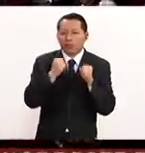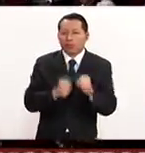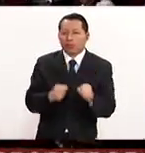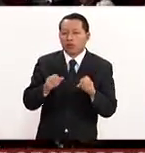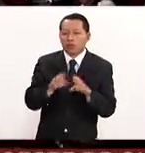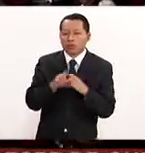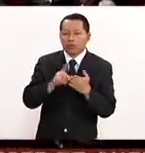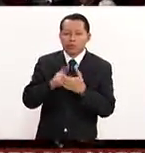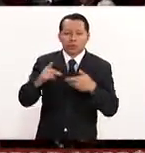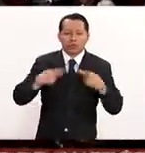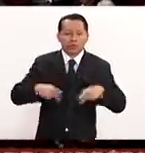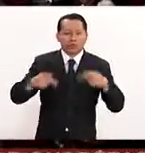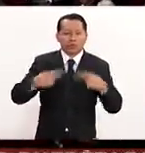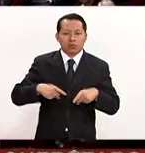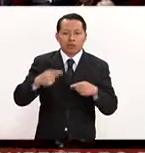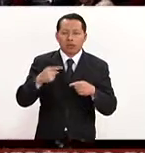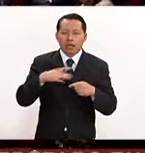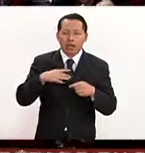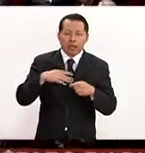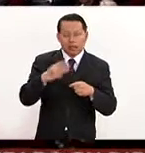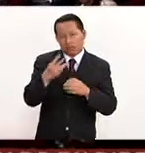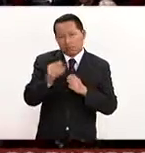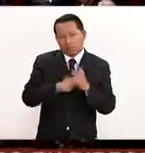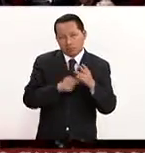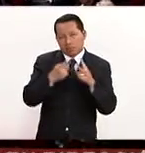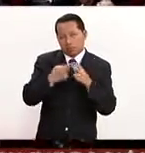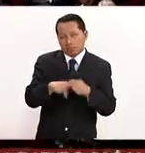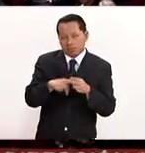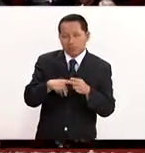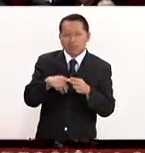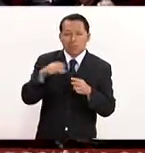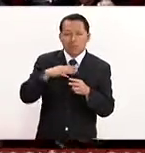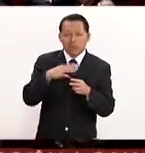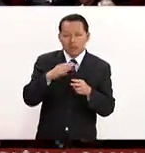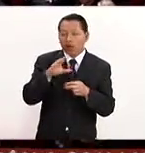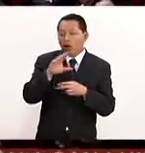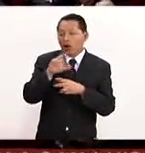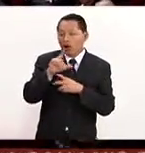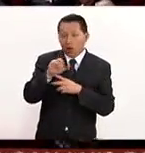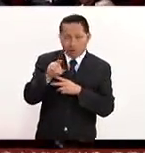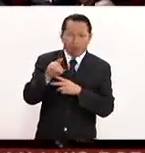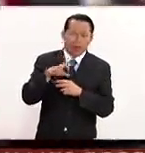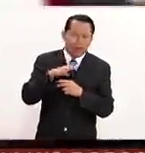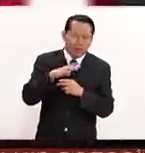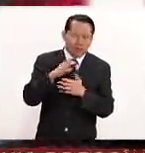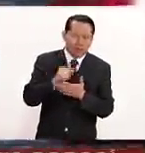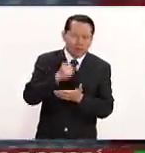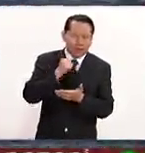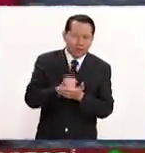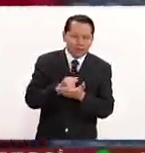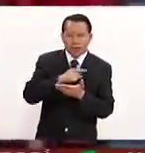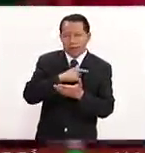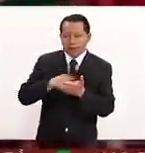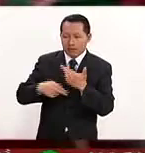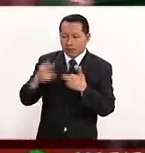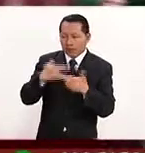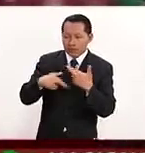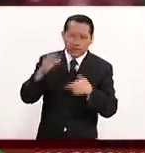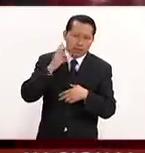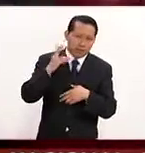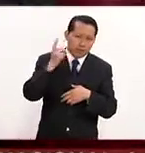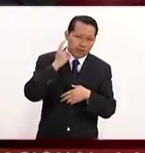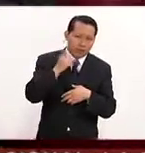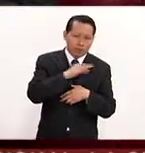los derechos de los ciudadanos a 3 meses de iniciar. Entonces, ahora que la Cámara de los Lores aprobó esa enmienda, tiene que regresar a la Cámara Baja,